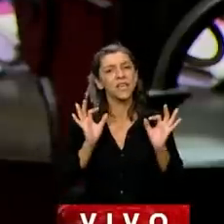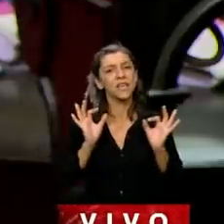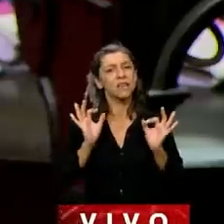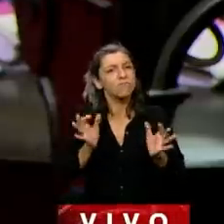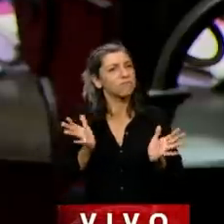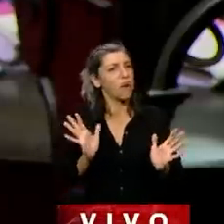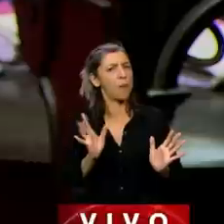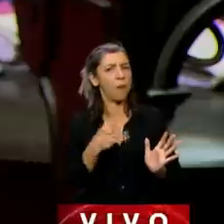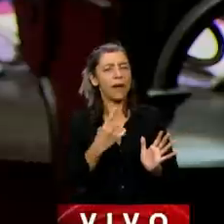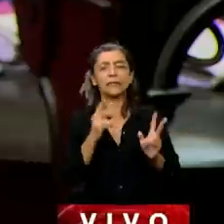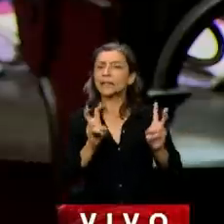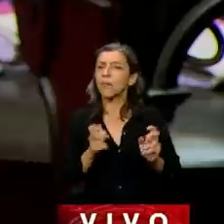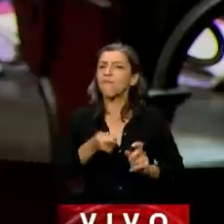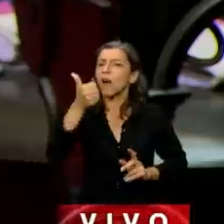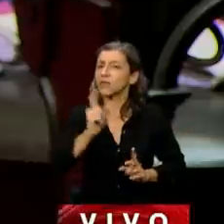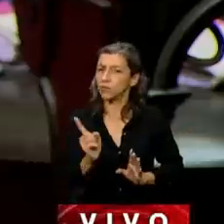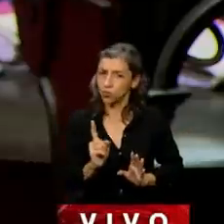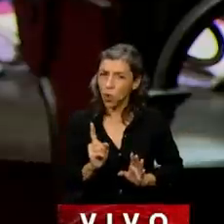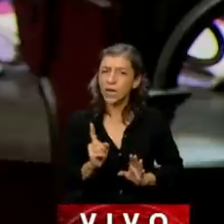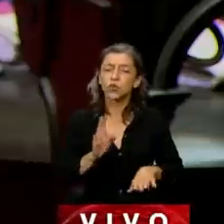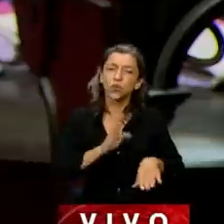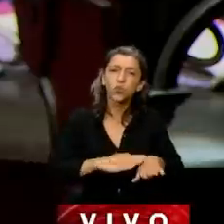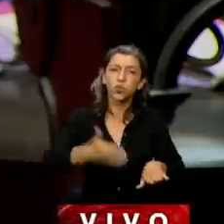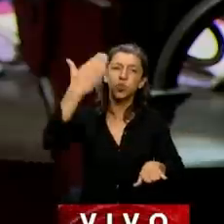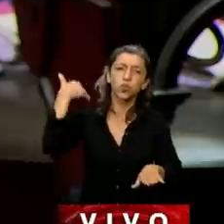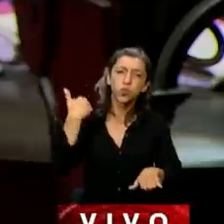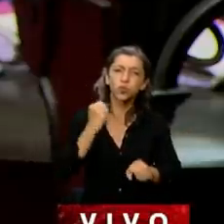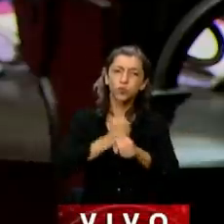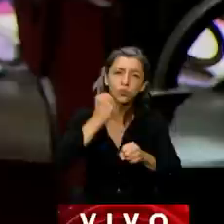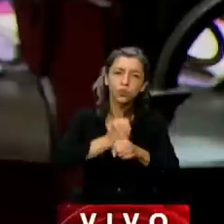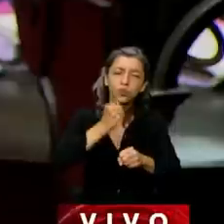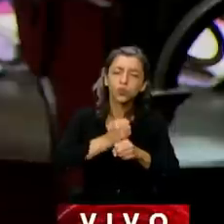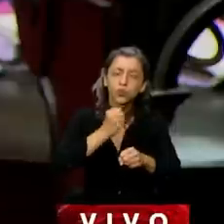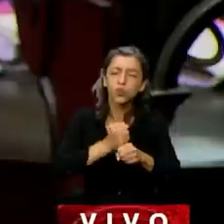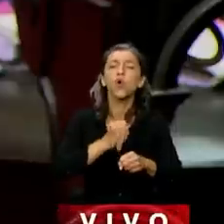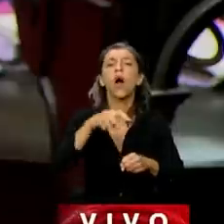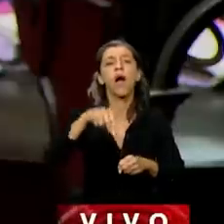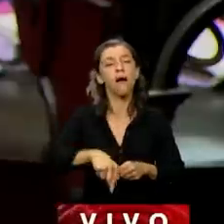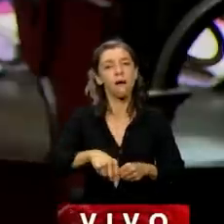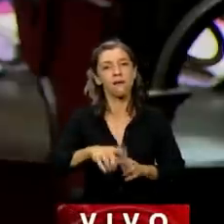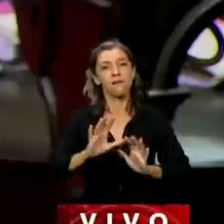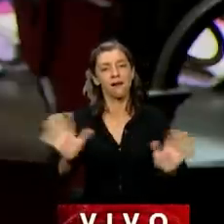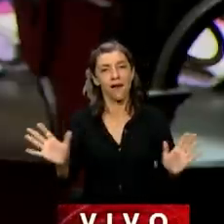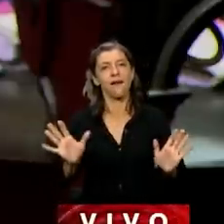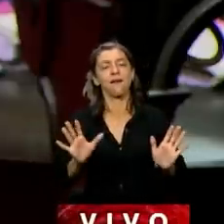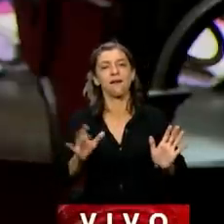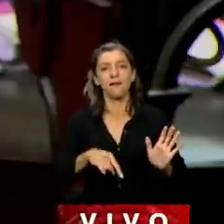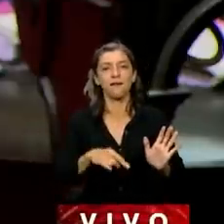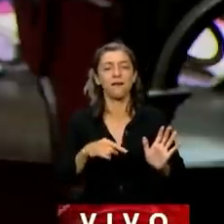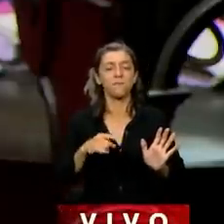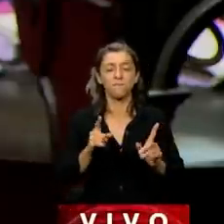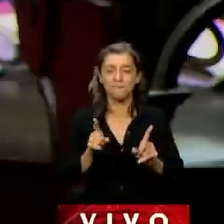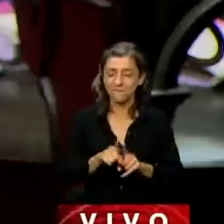trabajo intenso, largo en el tiempo, y creo que llegamos a un punto donde efectivamente, como bien